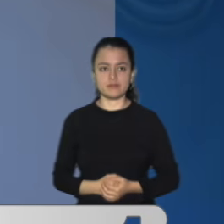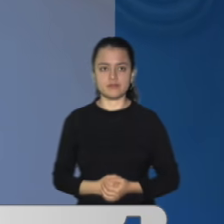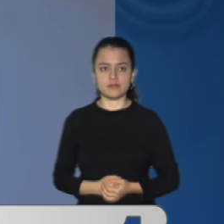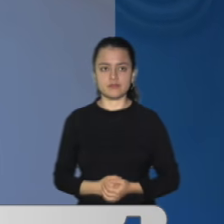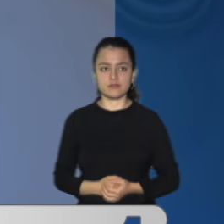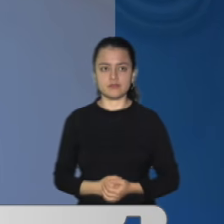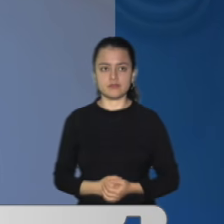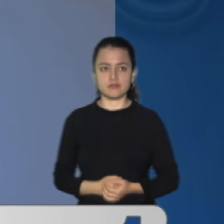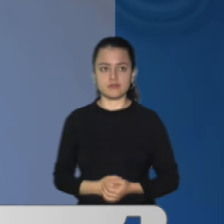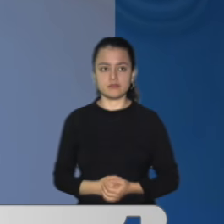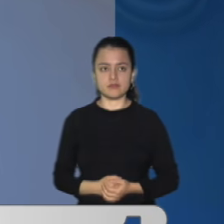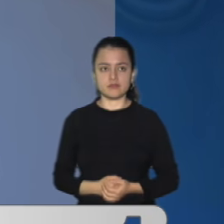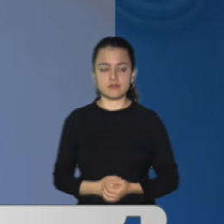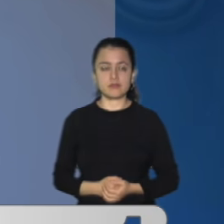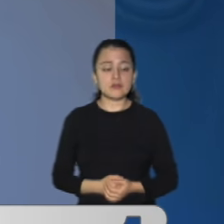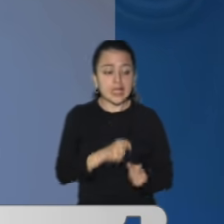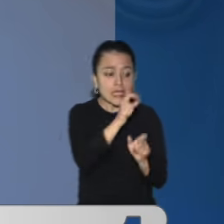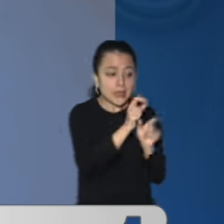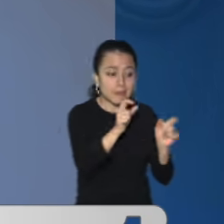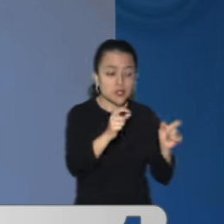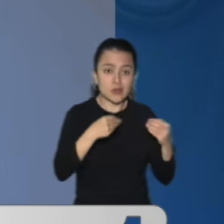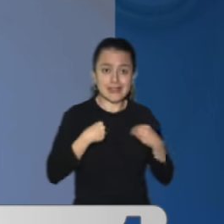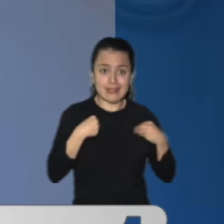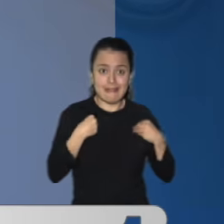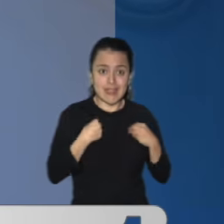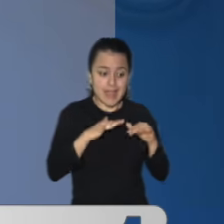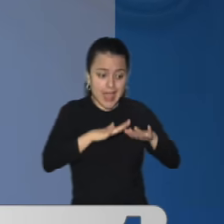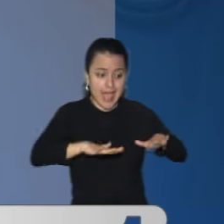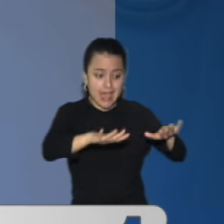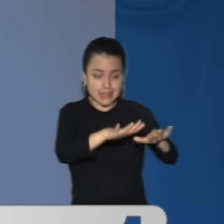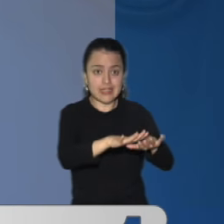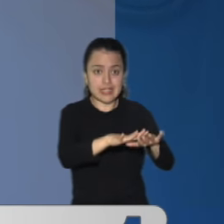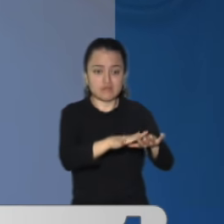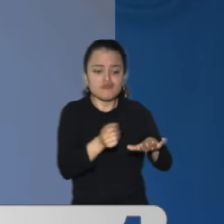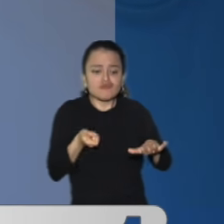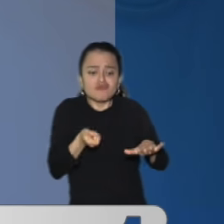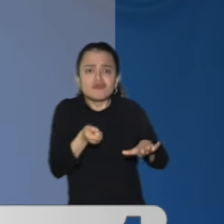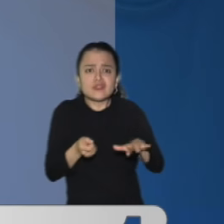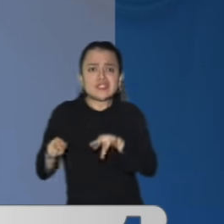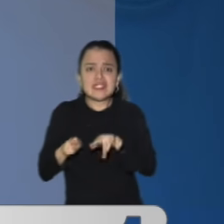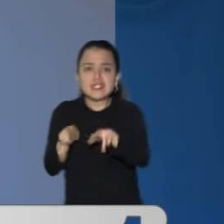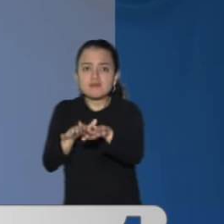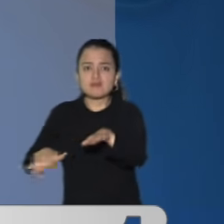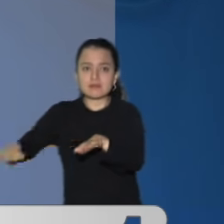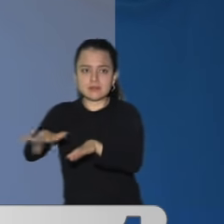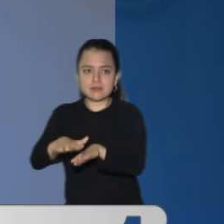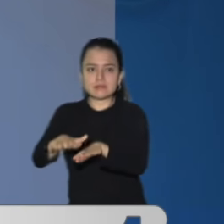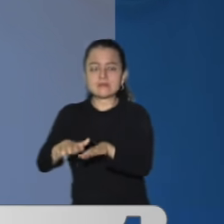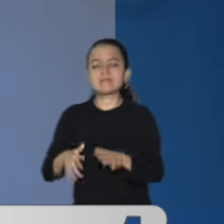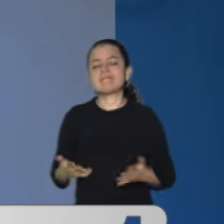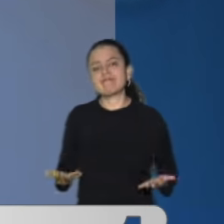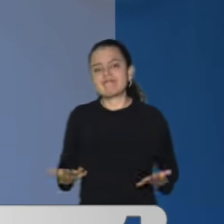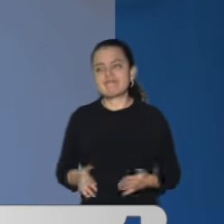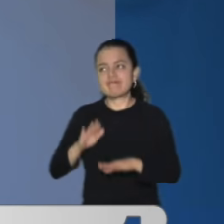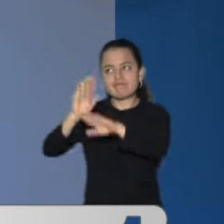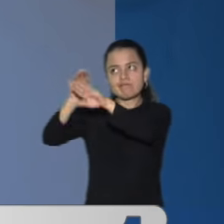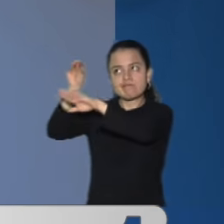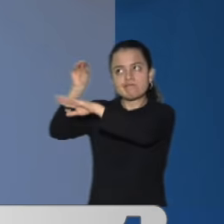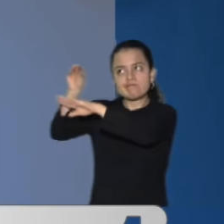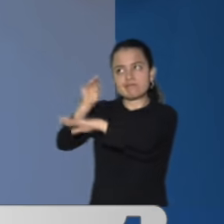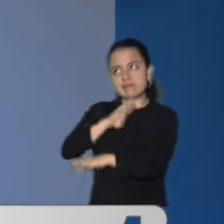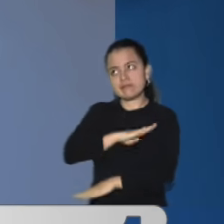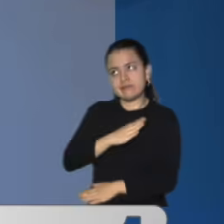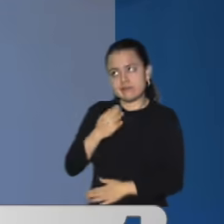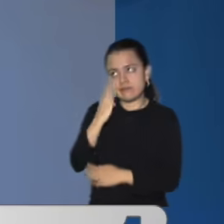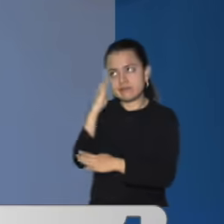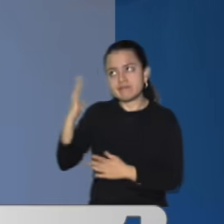Una respuesta social pide la comunidad del barrio Las Flores en la ribera de la Ciénaga de Mallorquín a la alcaldía de Barranquilla, en la